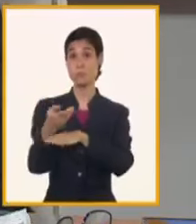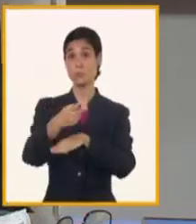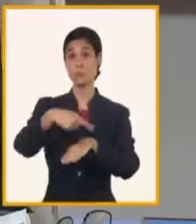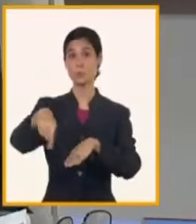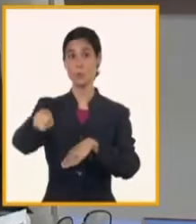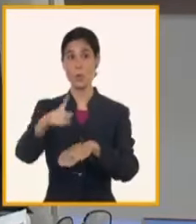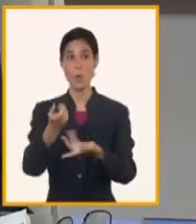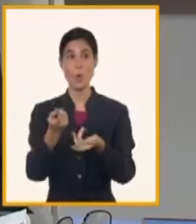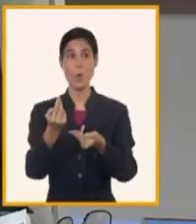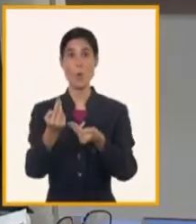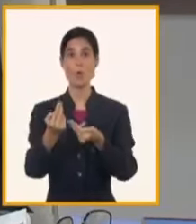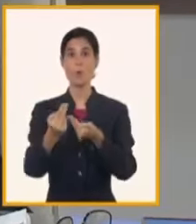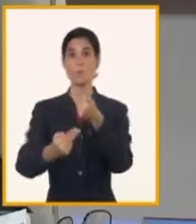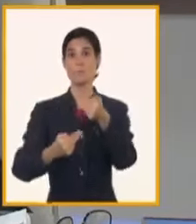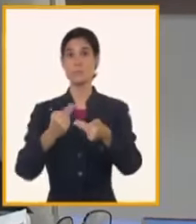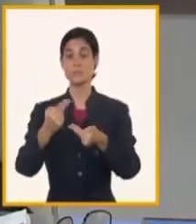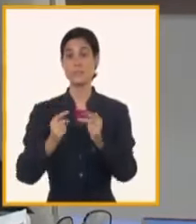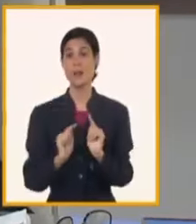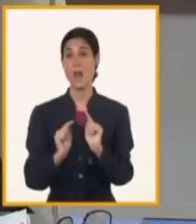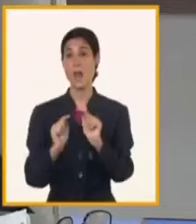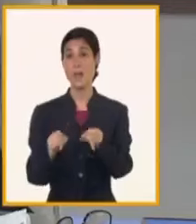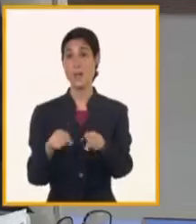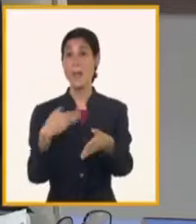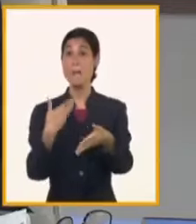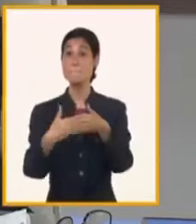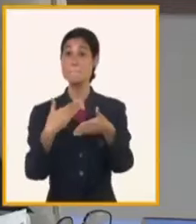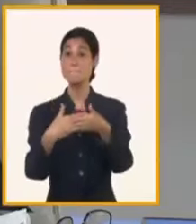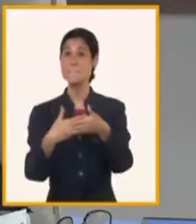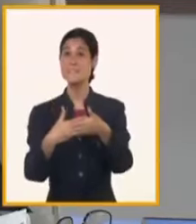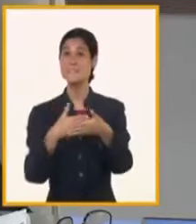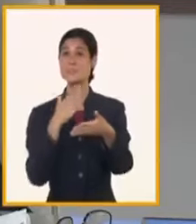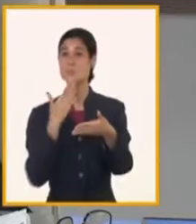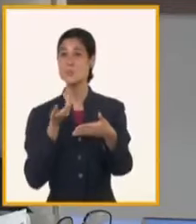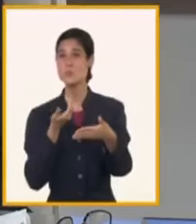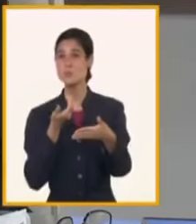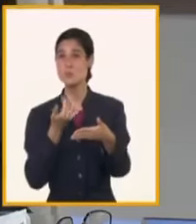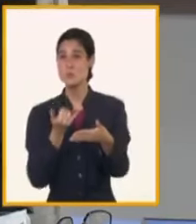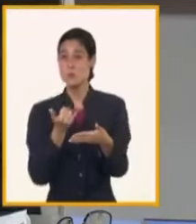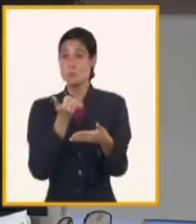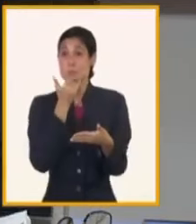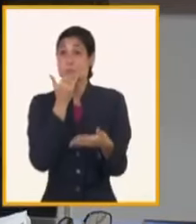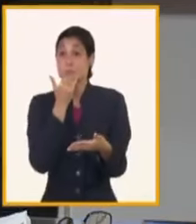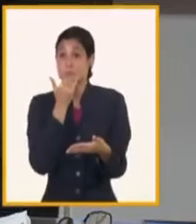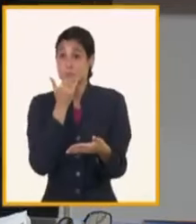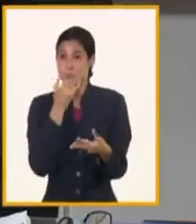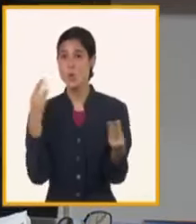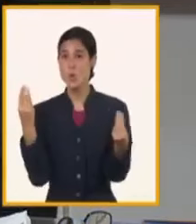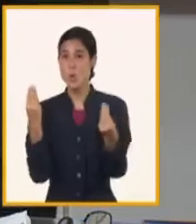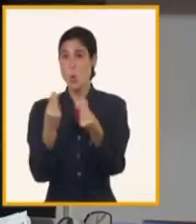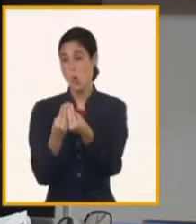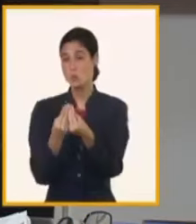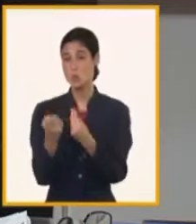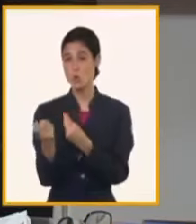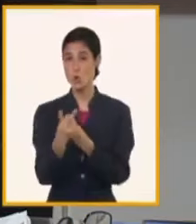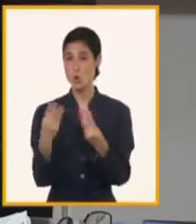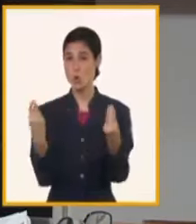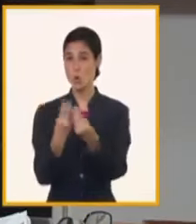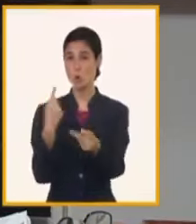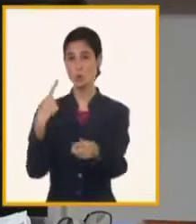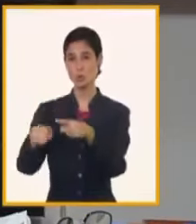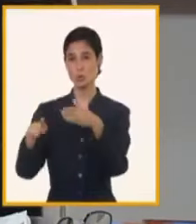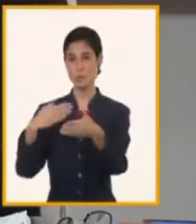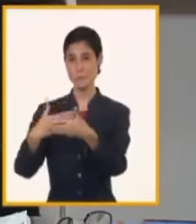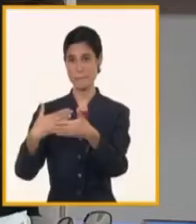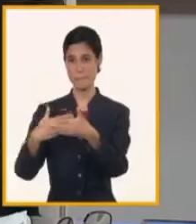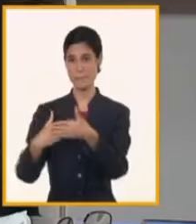Tuvimos una salida inesperada de felto junto con ces se puede atribuir a mala calidad en mantenimiento